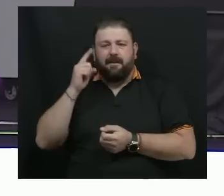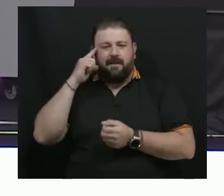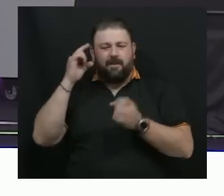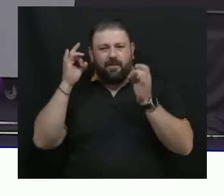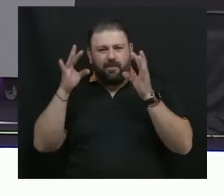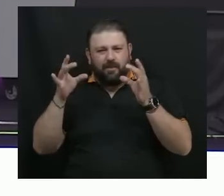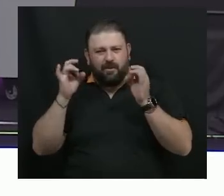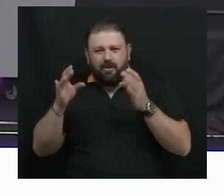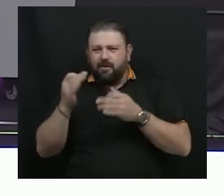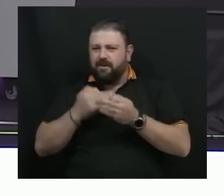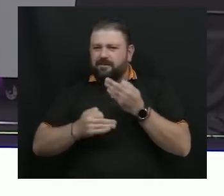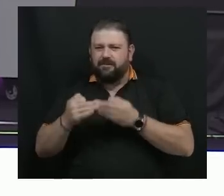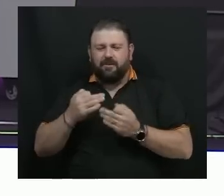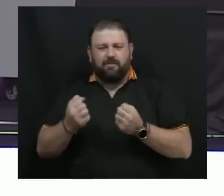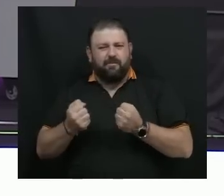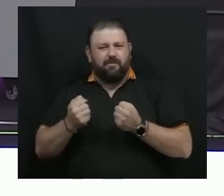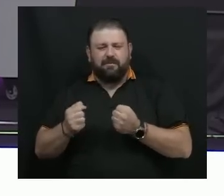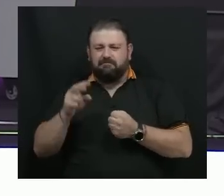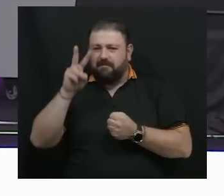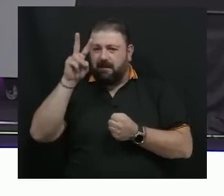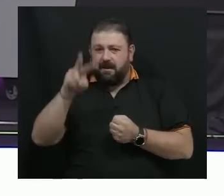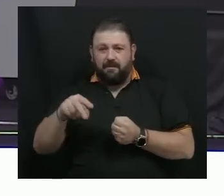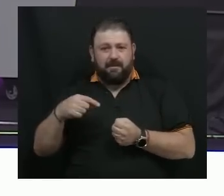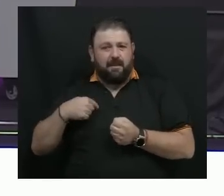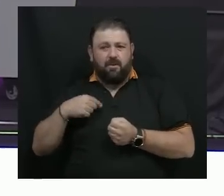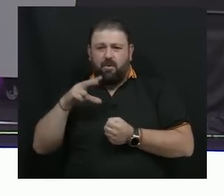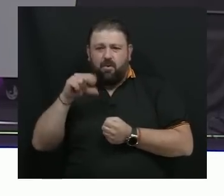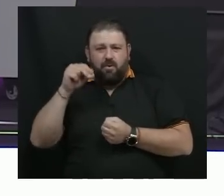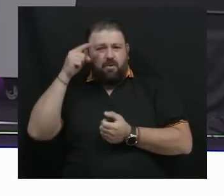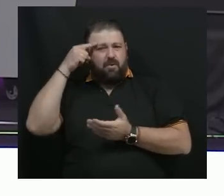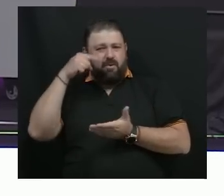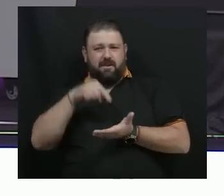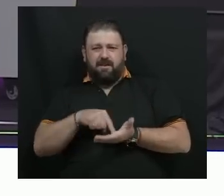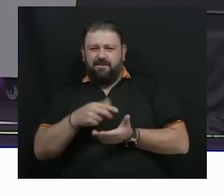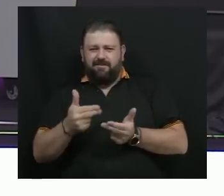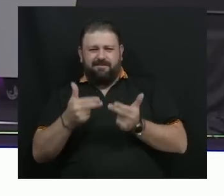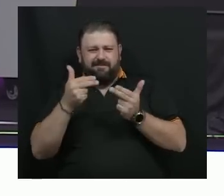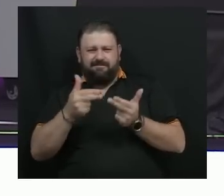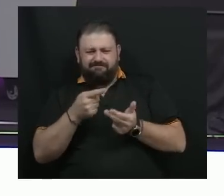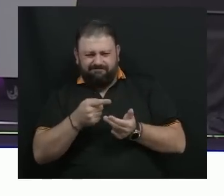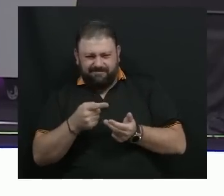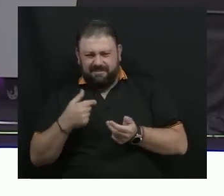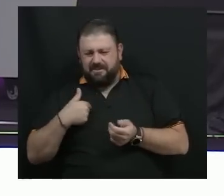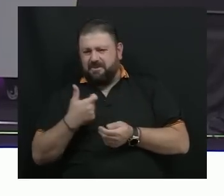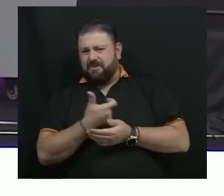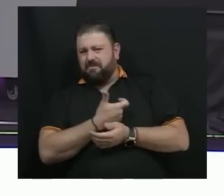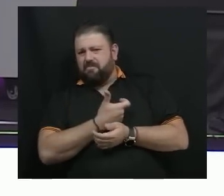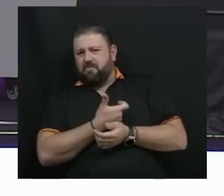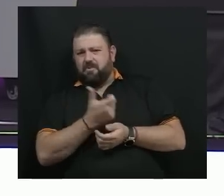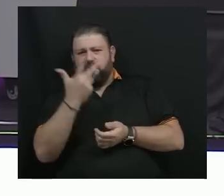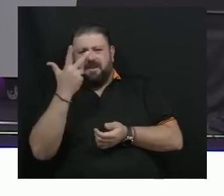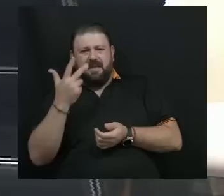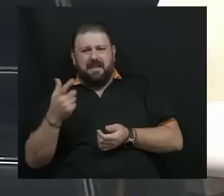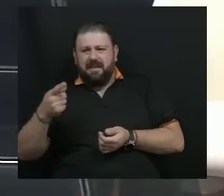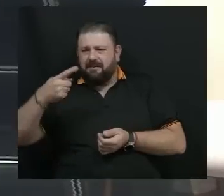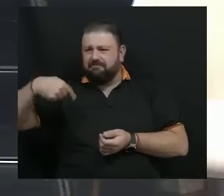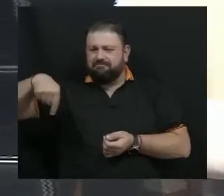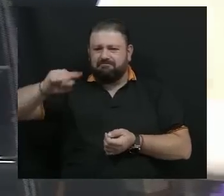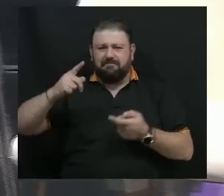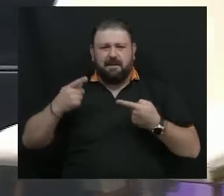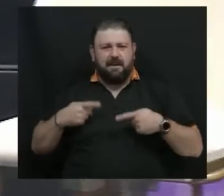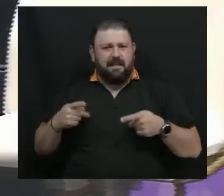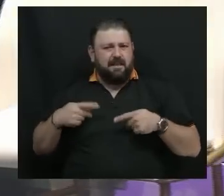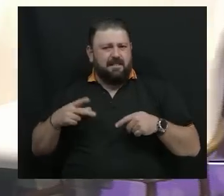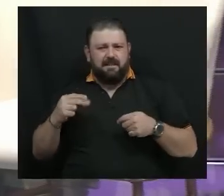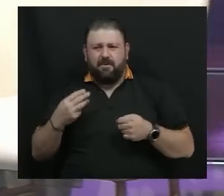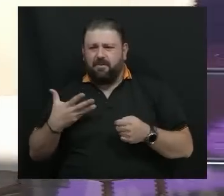negocio. O sea, yo dije, ponerme a vender eso debe ser muy costoso, la gente no tiene dinero, esta situación